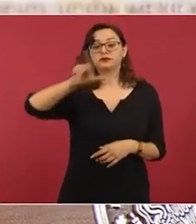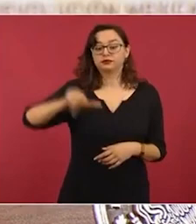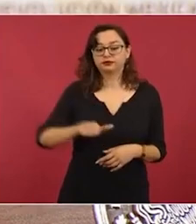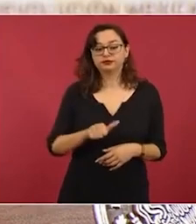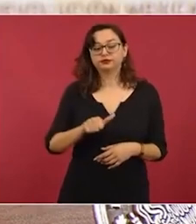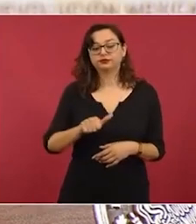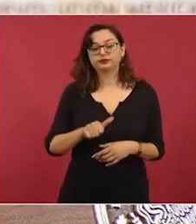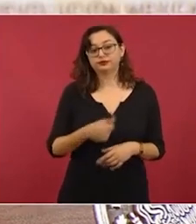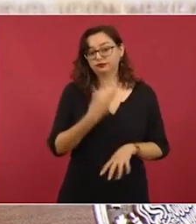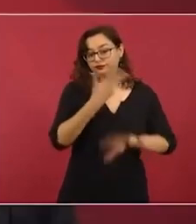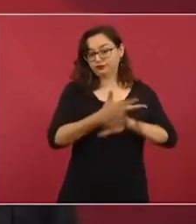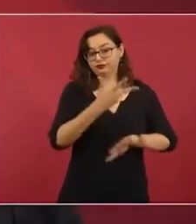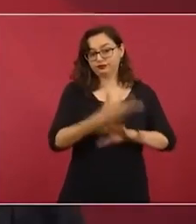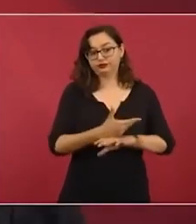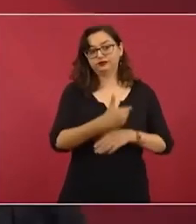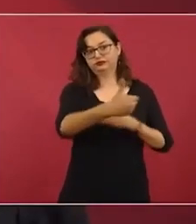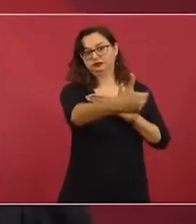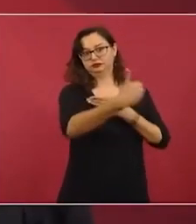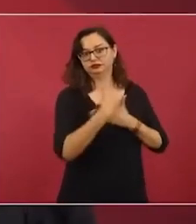nos invaden